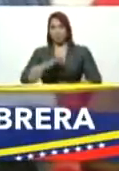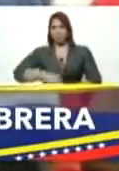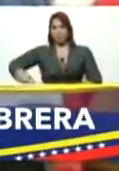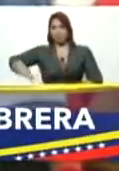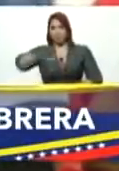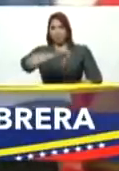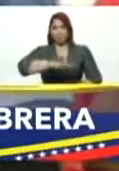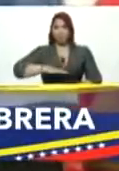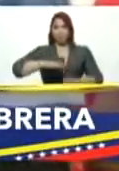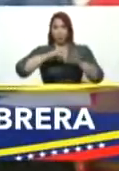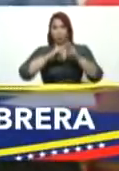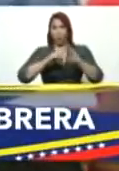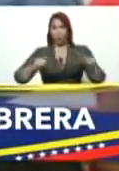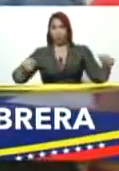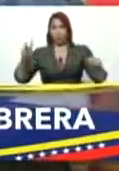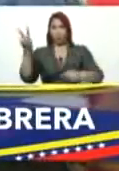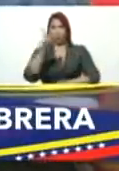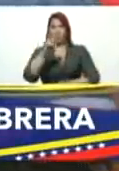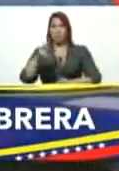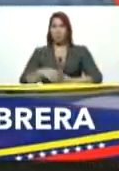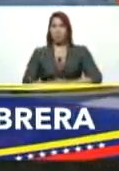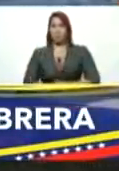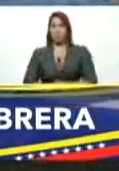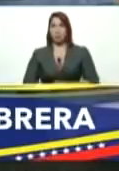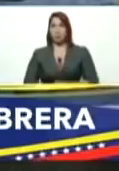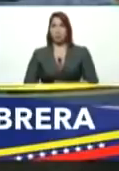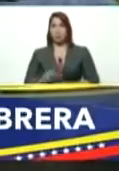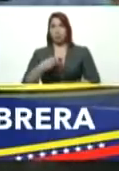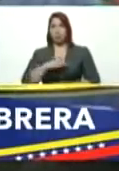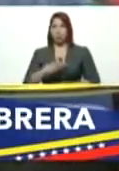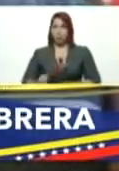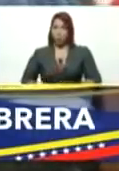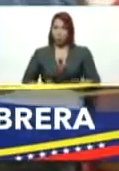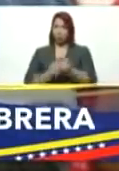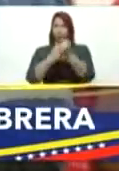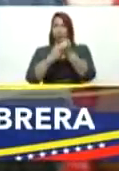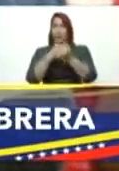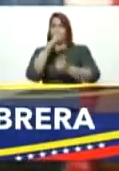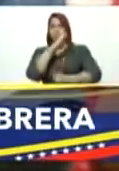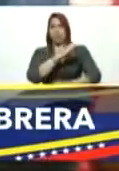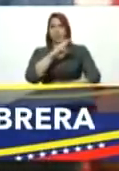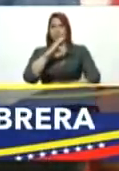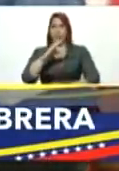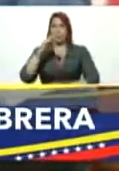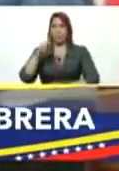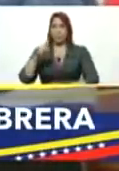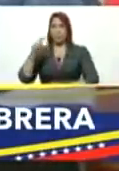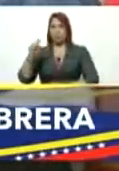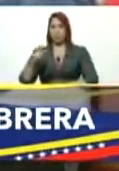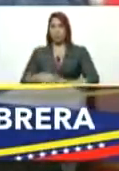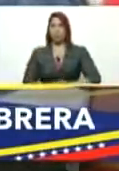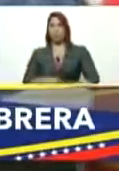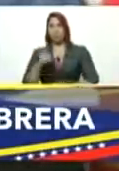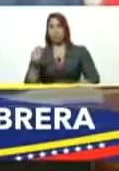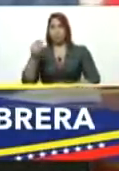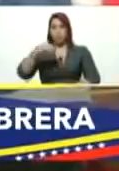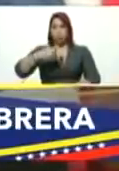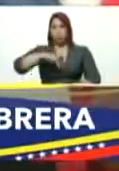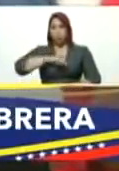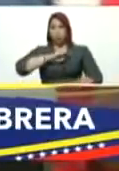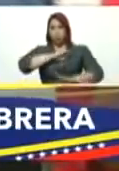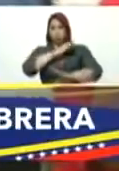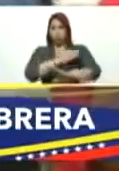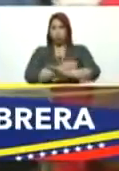ancho del territorio nacional contamos con los cep etc y además nos hemos fortalecido